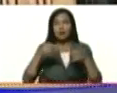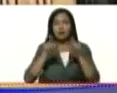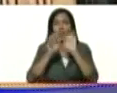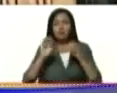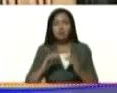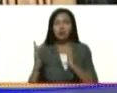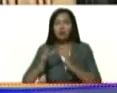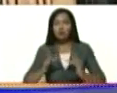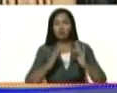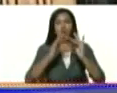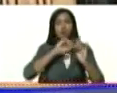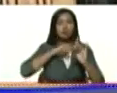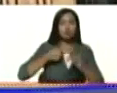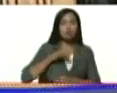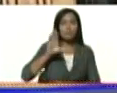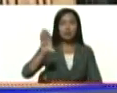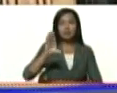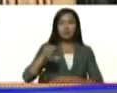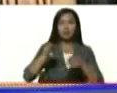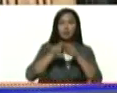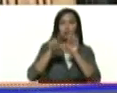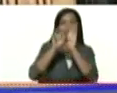las relaciones de nuestros países.